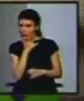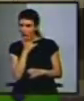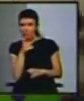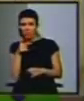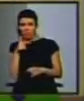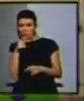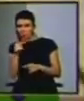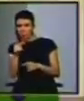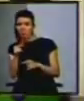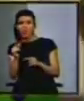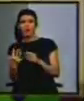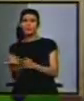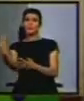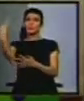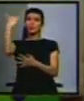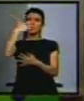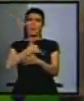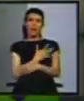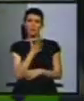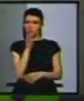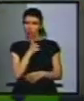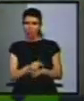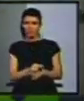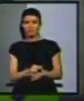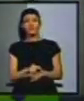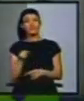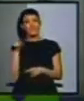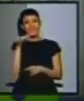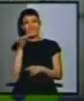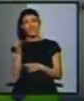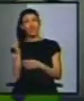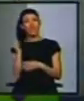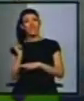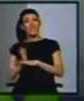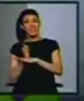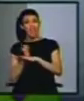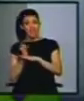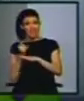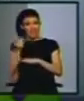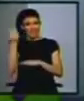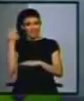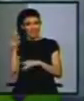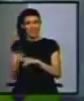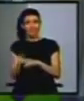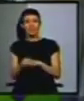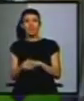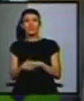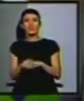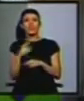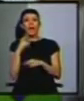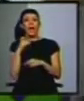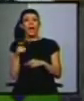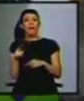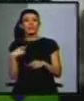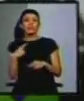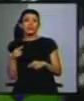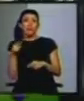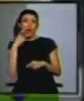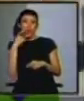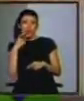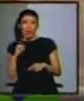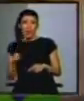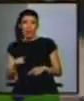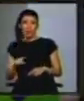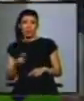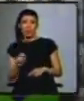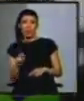peligro de tsunami. Fueron las palabras del intendente de la época, Jaime Toá, las que llevaron a Hugo Obando Garcés a permanecer junto a su familia en su